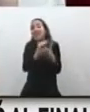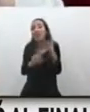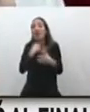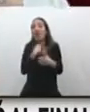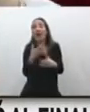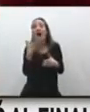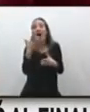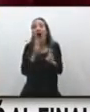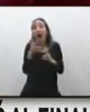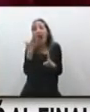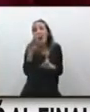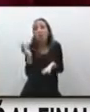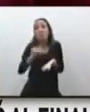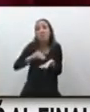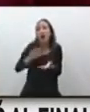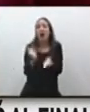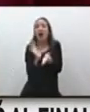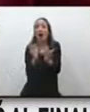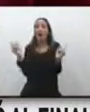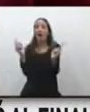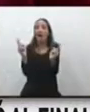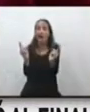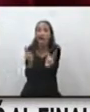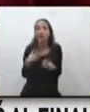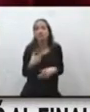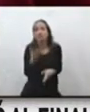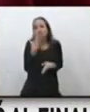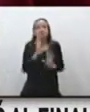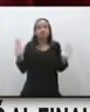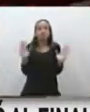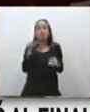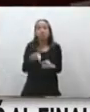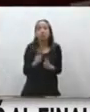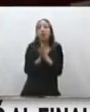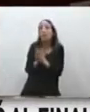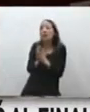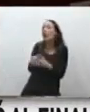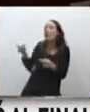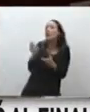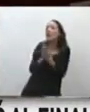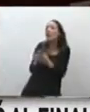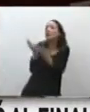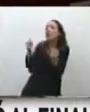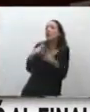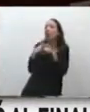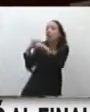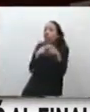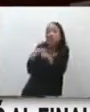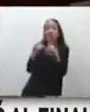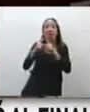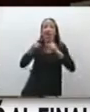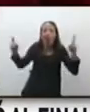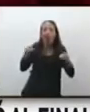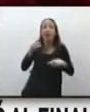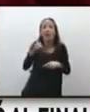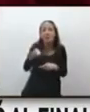se autolimitaron porque había que respetar el bloque a todos. Pero todo que el... termine, presidenta. Estamos discutiendo y no tiene sentido que termine usted la senadora.